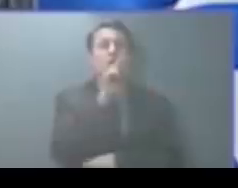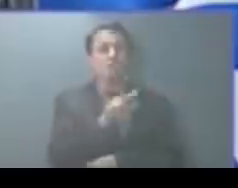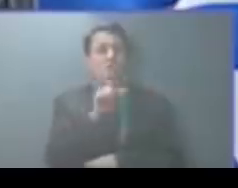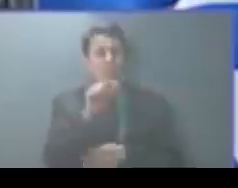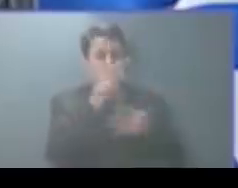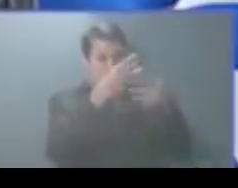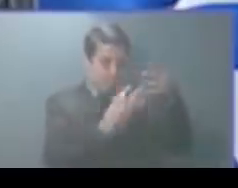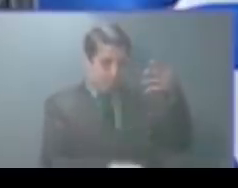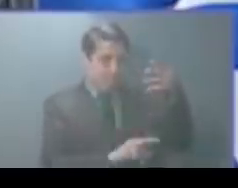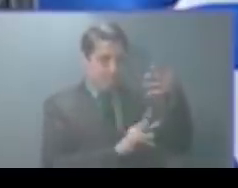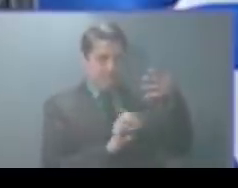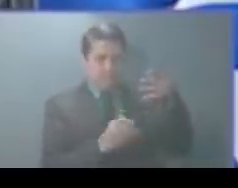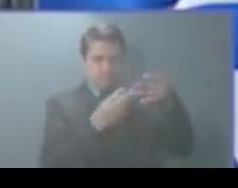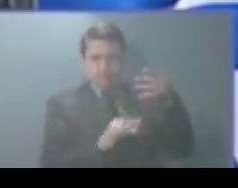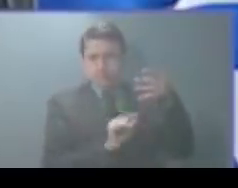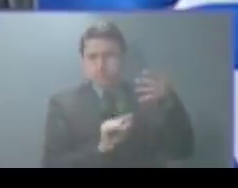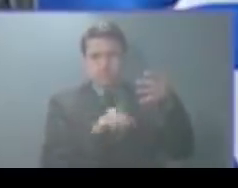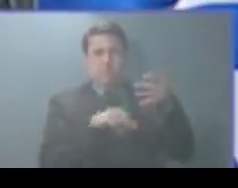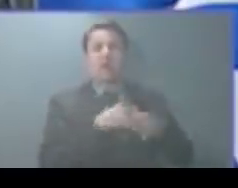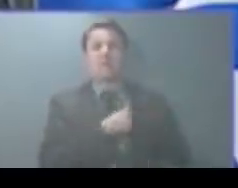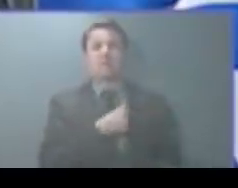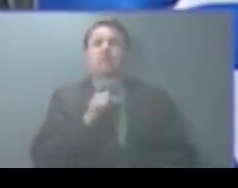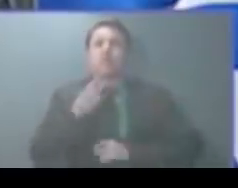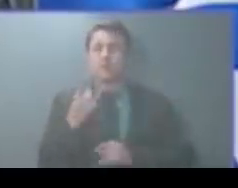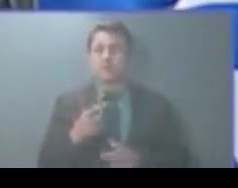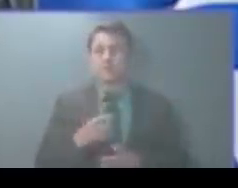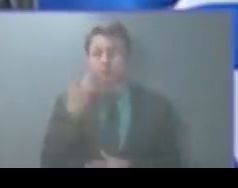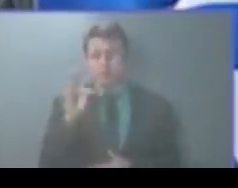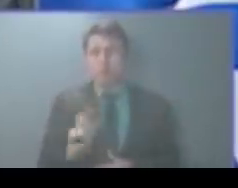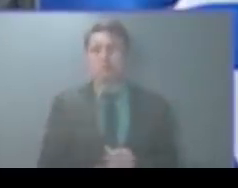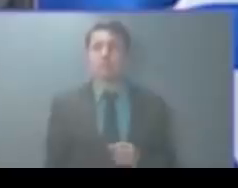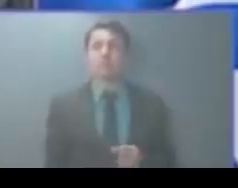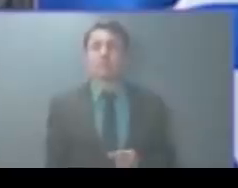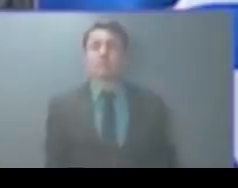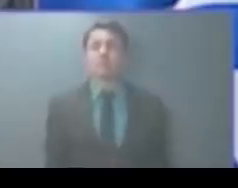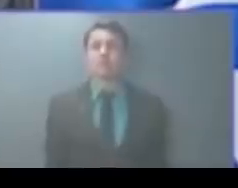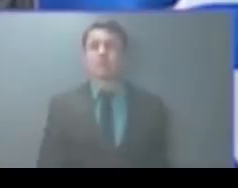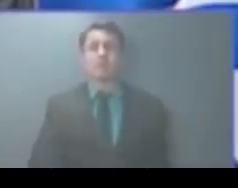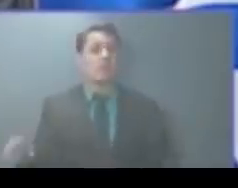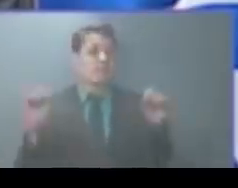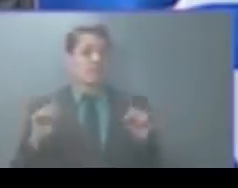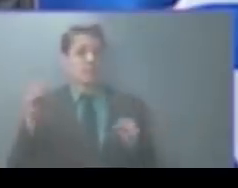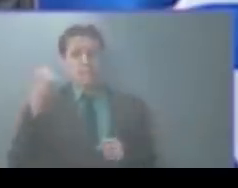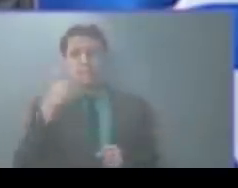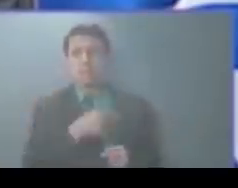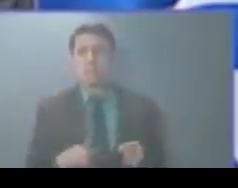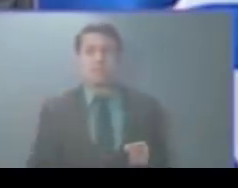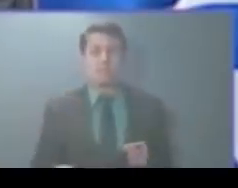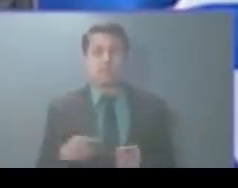20, la atribución de declarar la incapacidad física o mental del